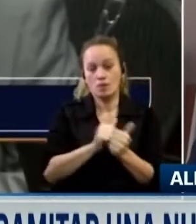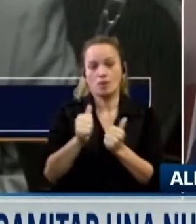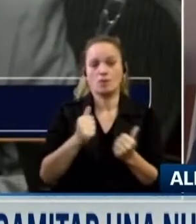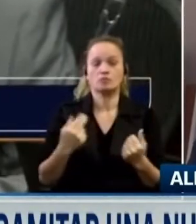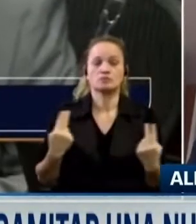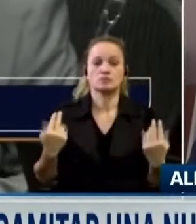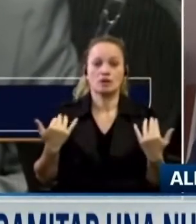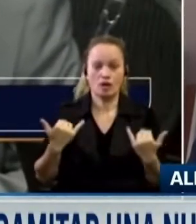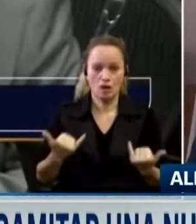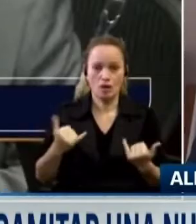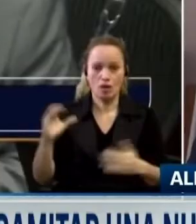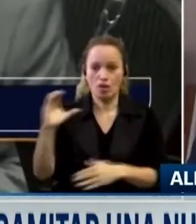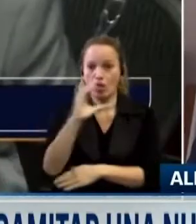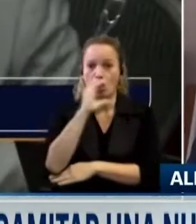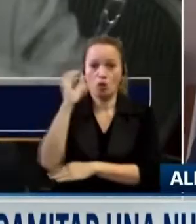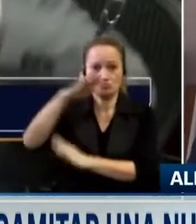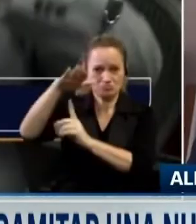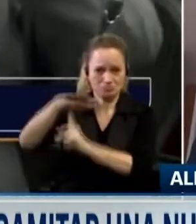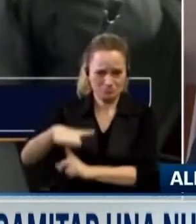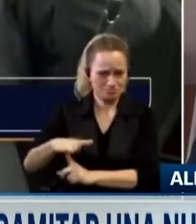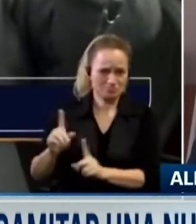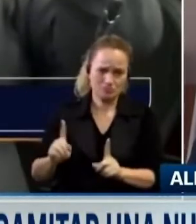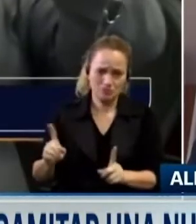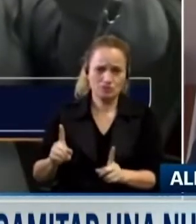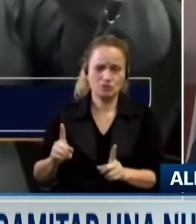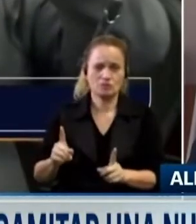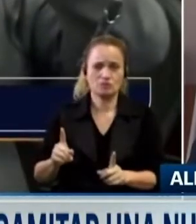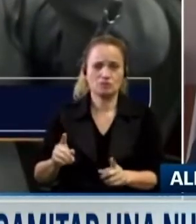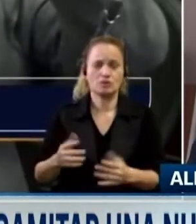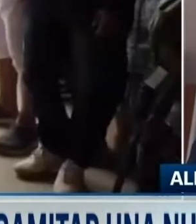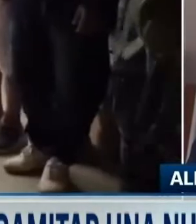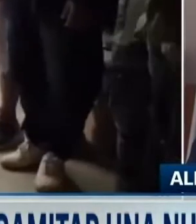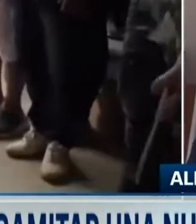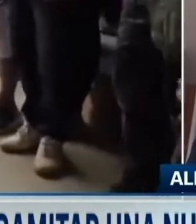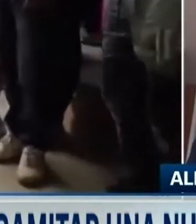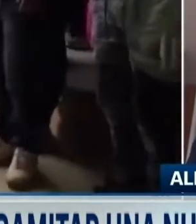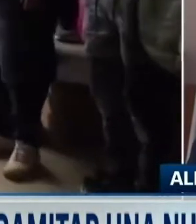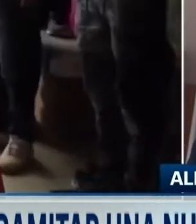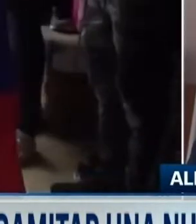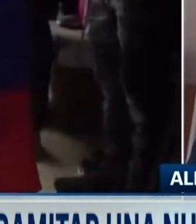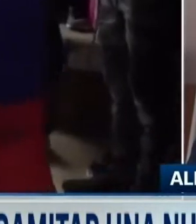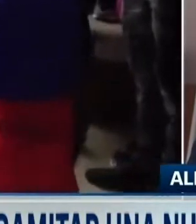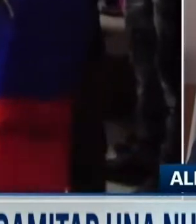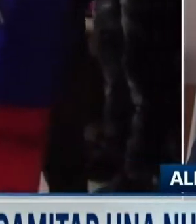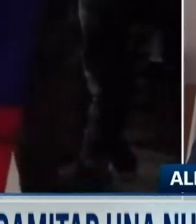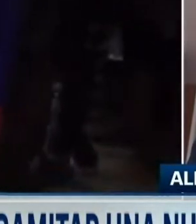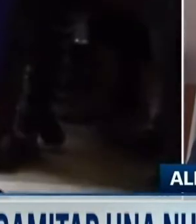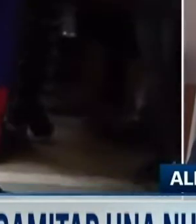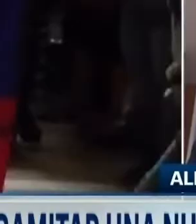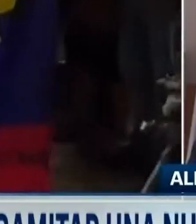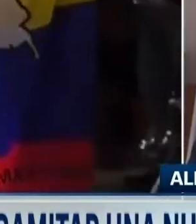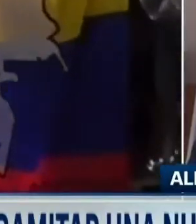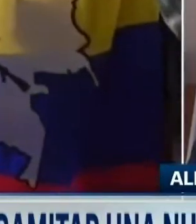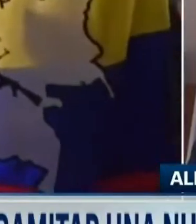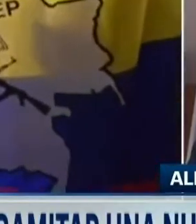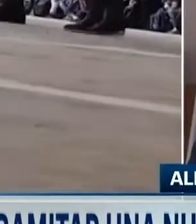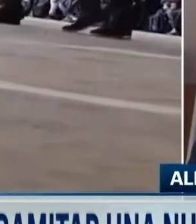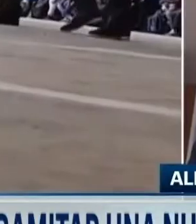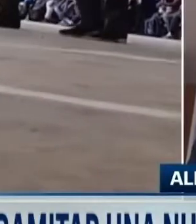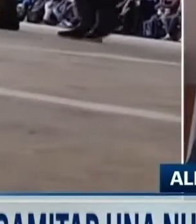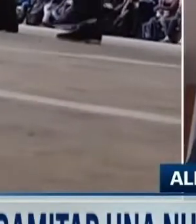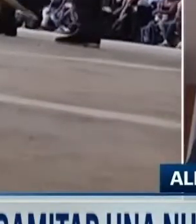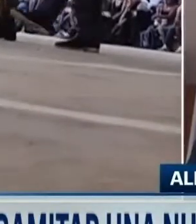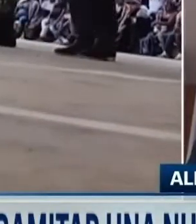1997 que se ha prorrogado por 25 años y esa ley es la que faculta el gobierno hacer